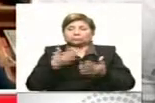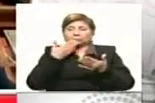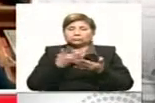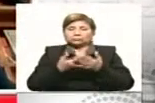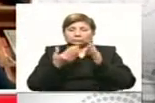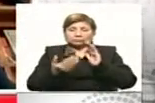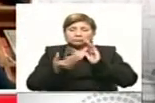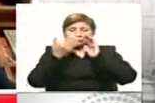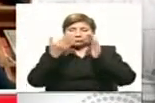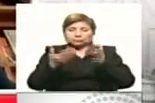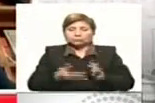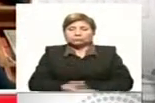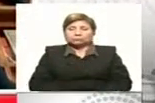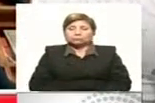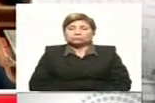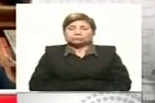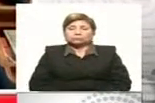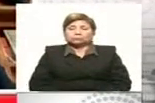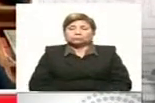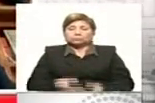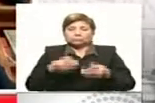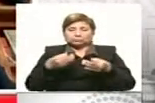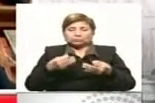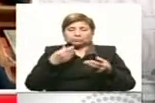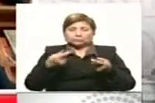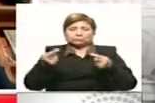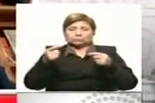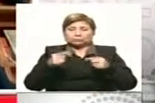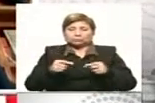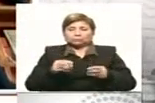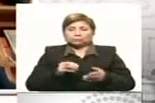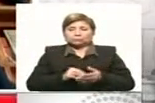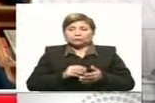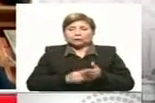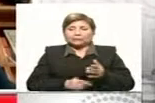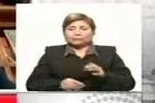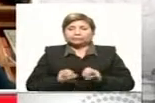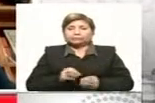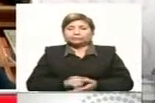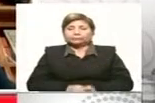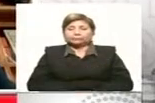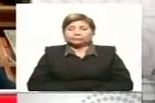presencia, su gentil concurrencia a nuestra invitación.